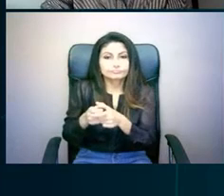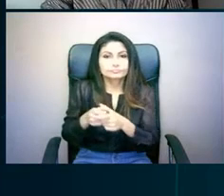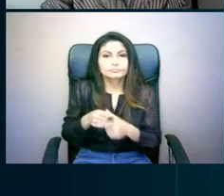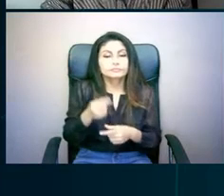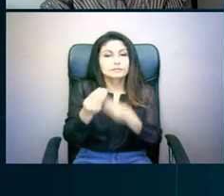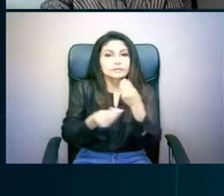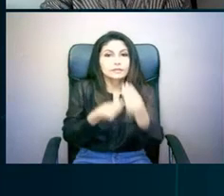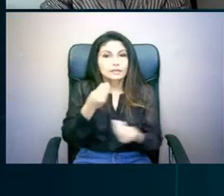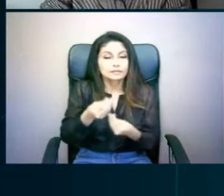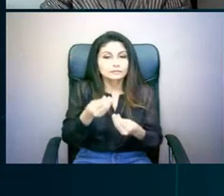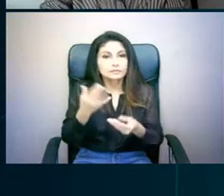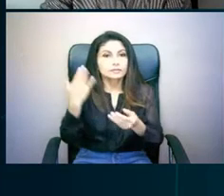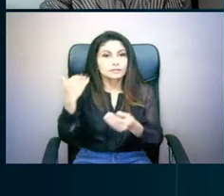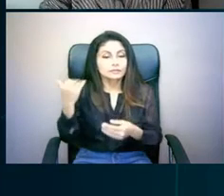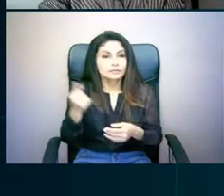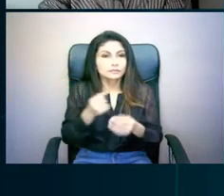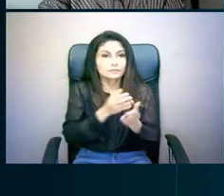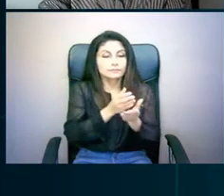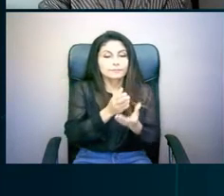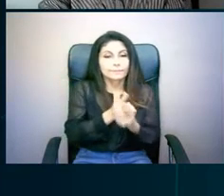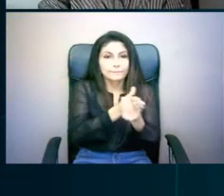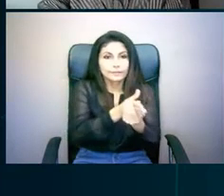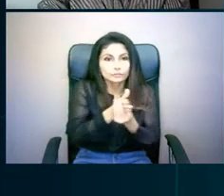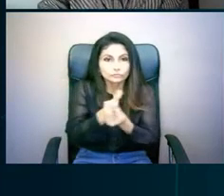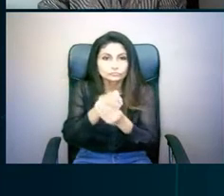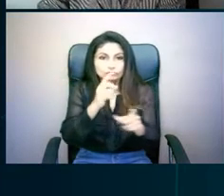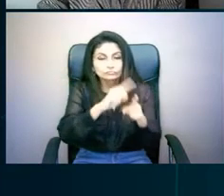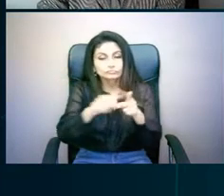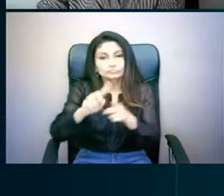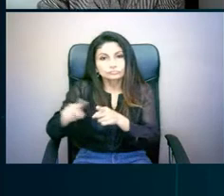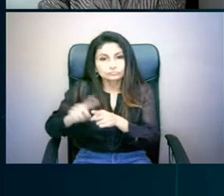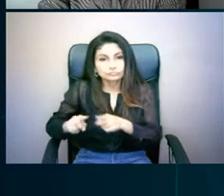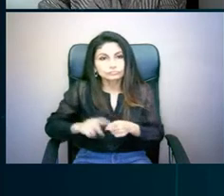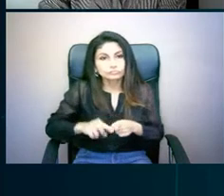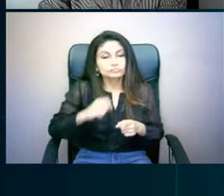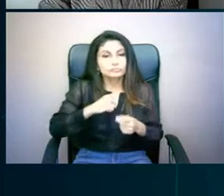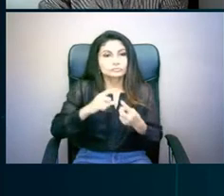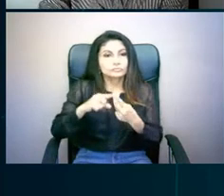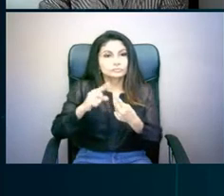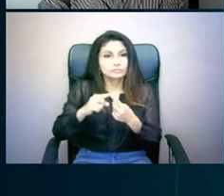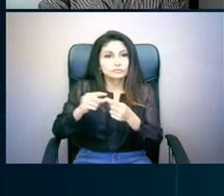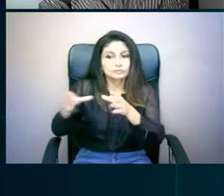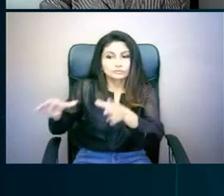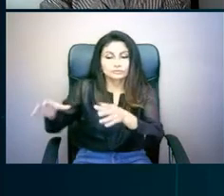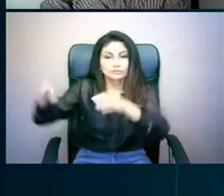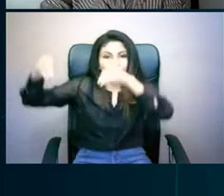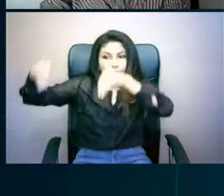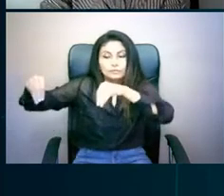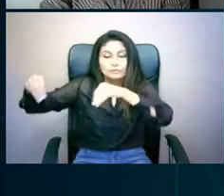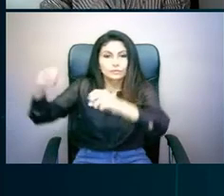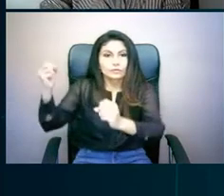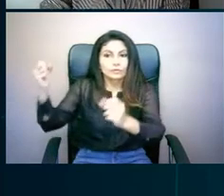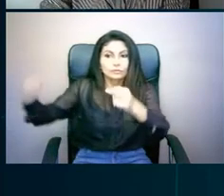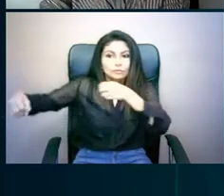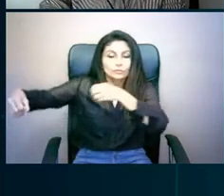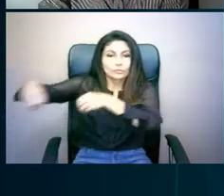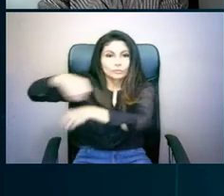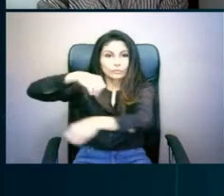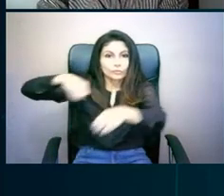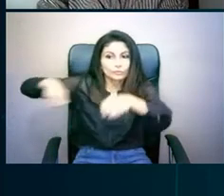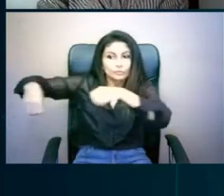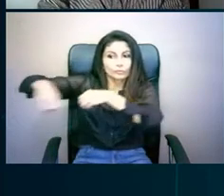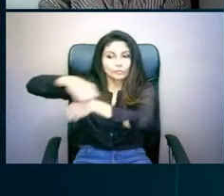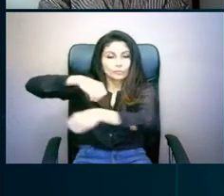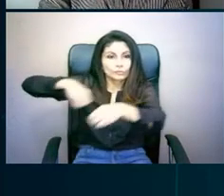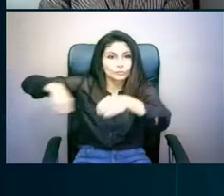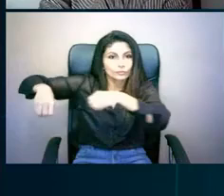se evaluaron varios métodos, ¿cierto? Tenemos la centrífuga, se evaluó porque hay una diferencia de densidades entre el agua